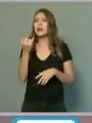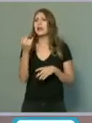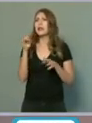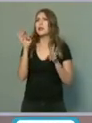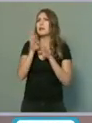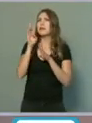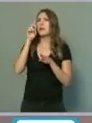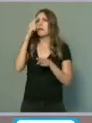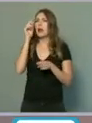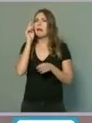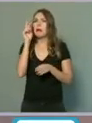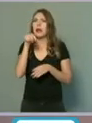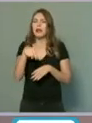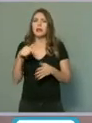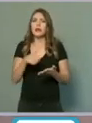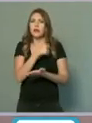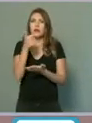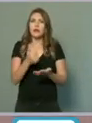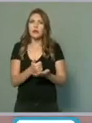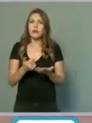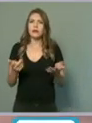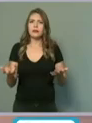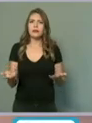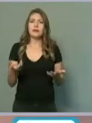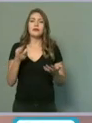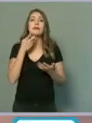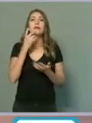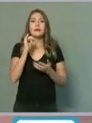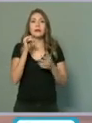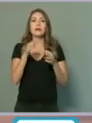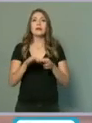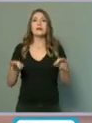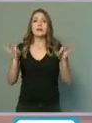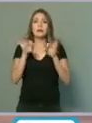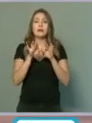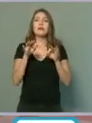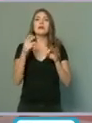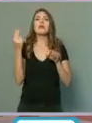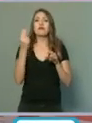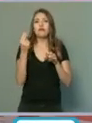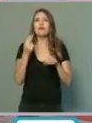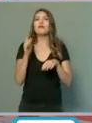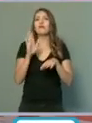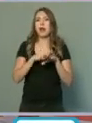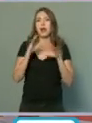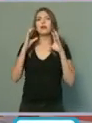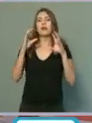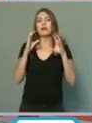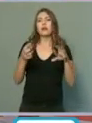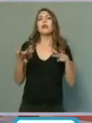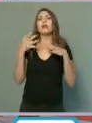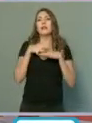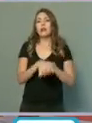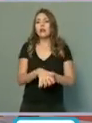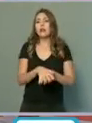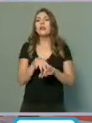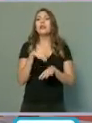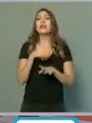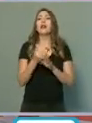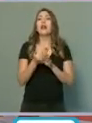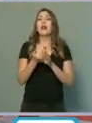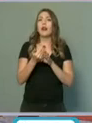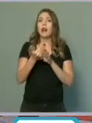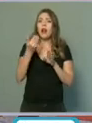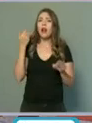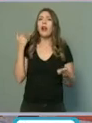que teníamos aquí en la ciudad? Sí, es muy importante seguir integrándolas. ¿Sí? Las poblaciones de manera natural han bajado drásticamente